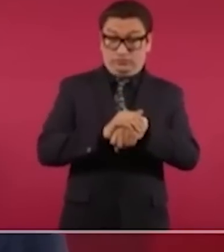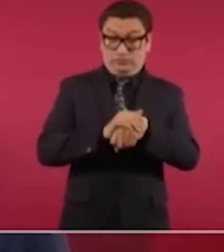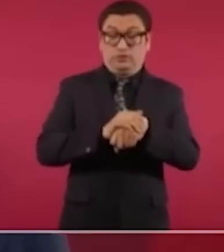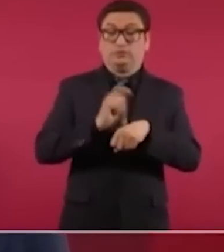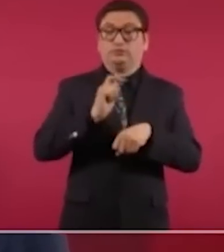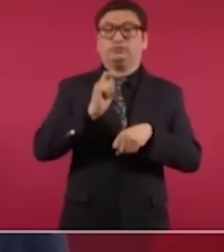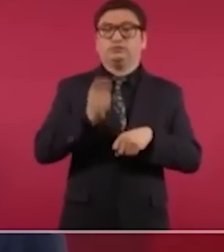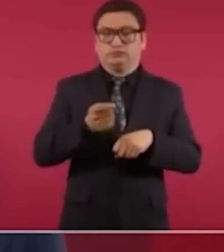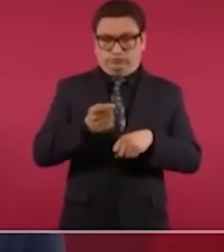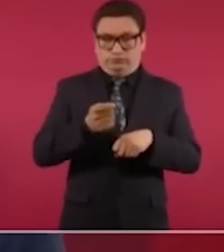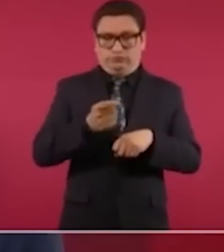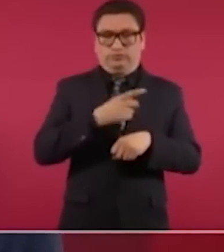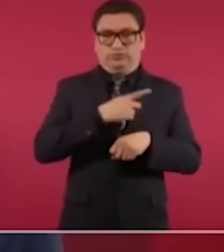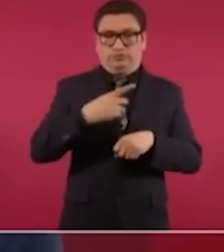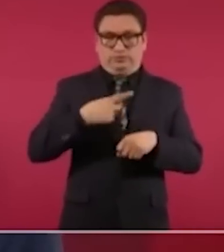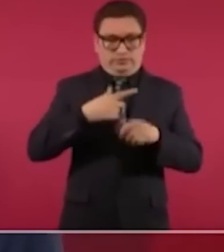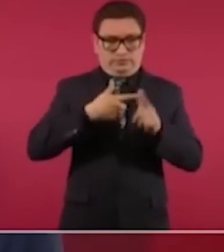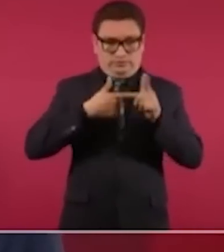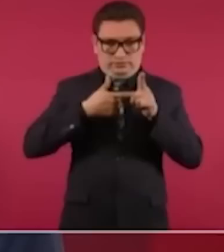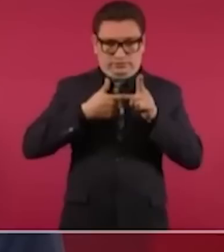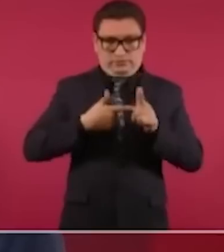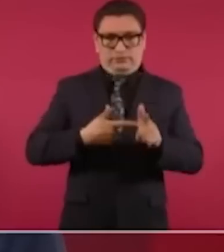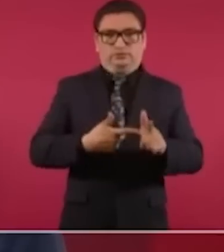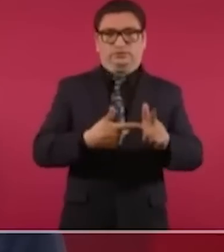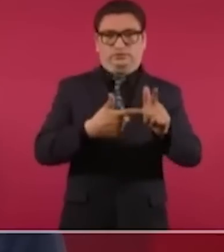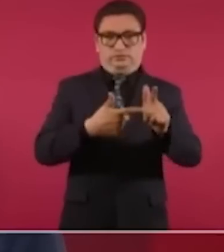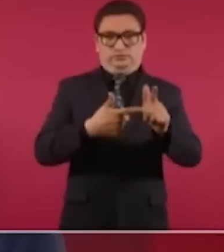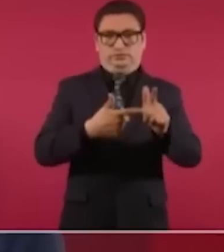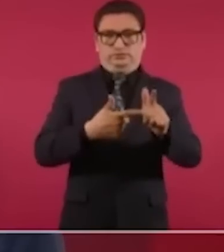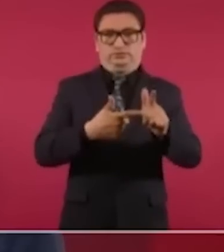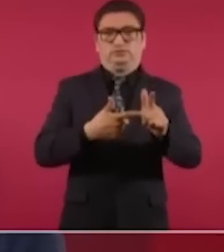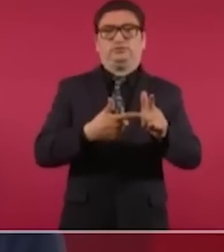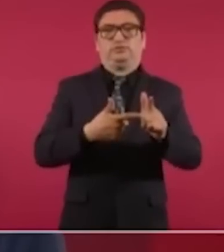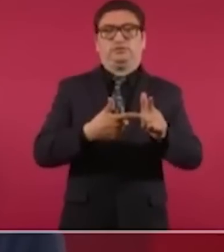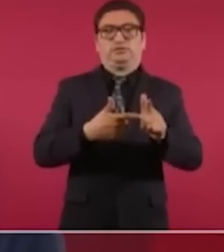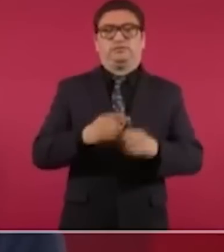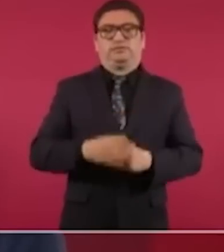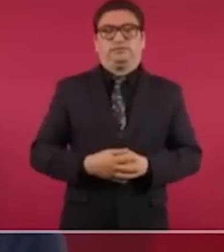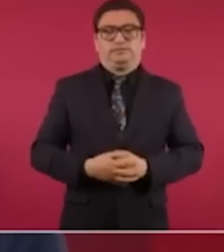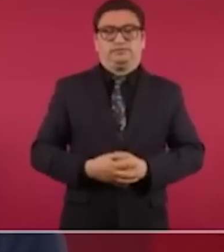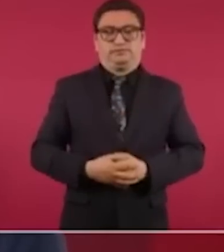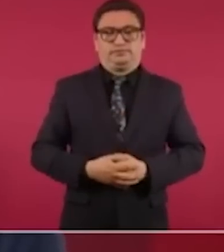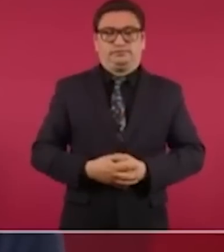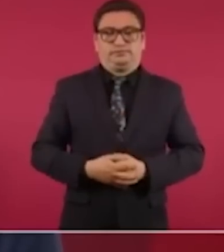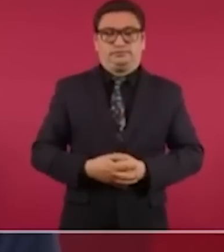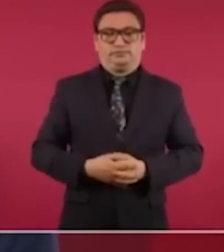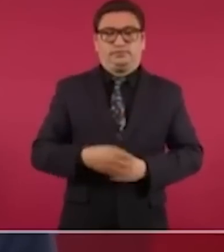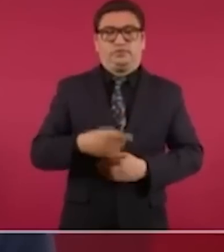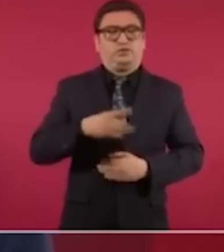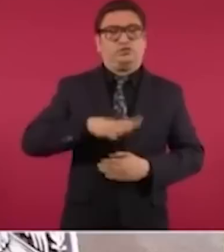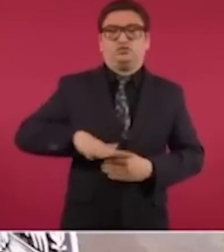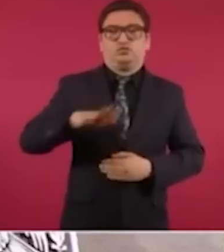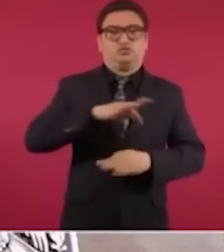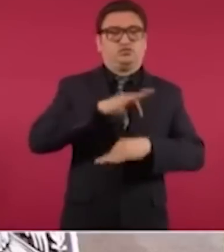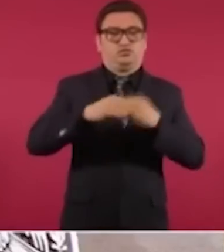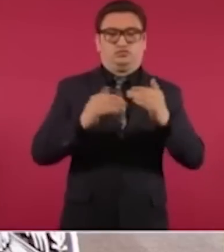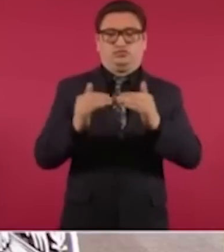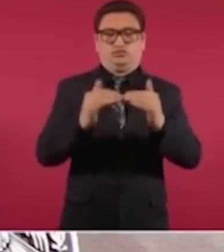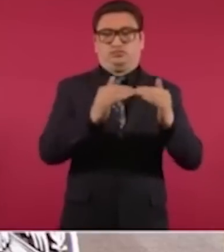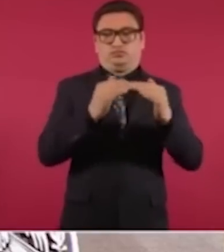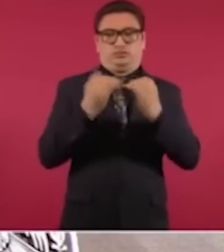se tiene que seguir dando en un pie de igualdad